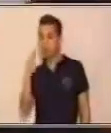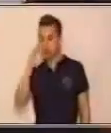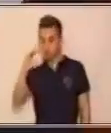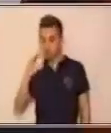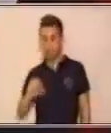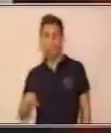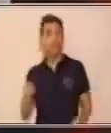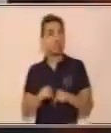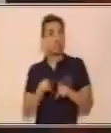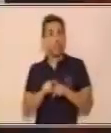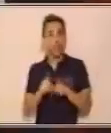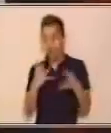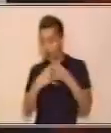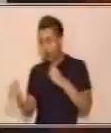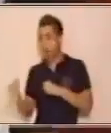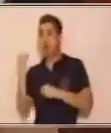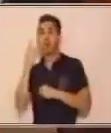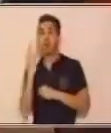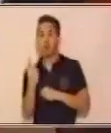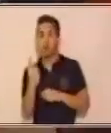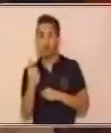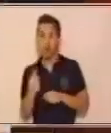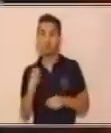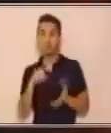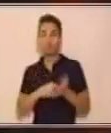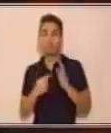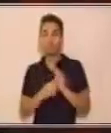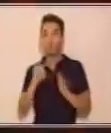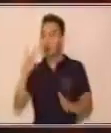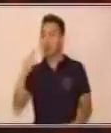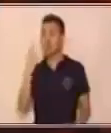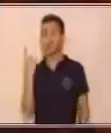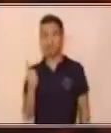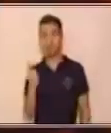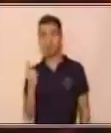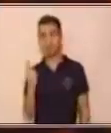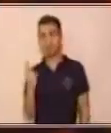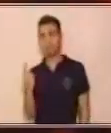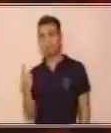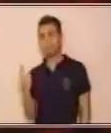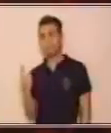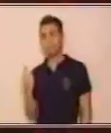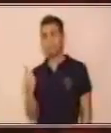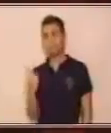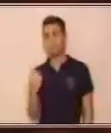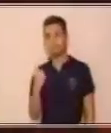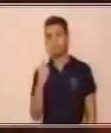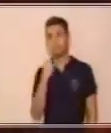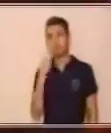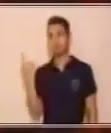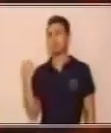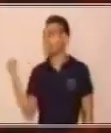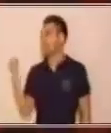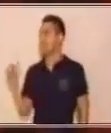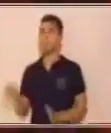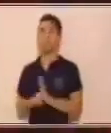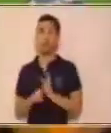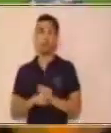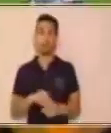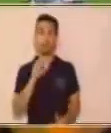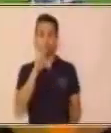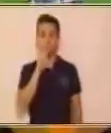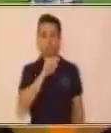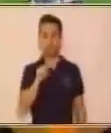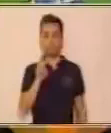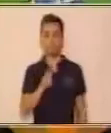unidad. Entonces, ¿qué puedo decir? En este caso, ¿quién es el recíproco de 2/3? El recíproco